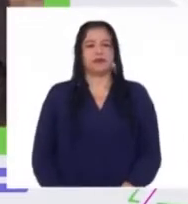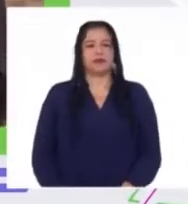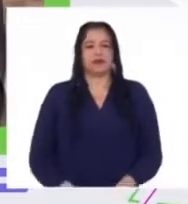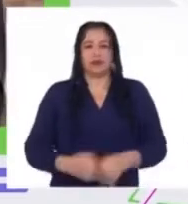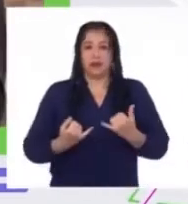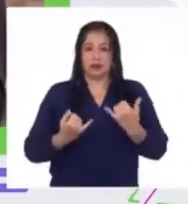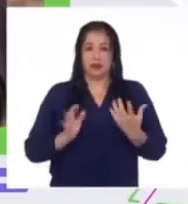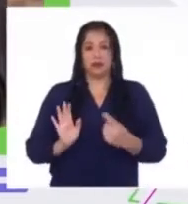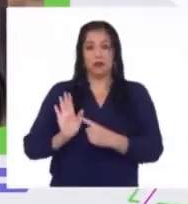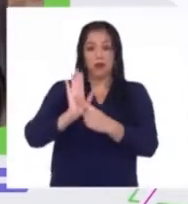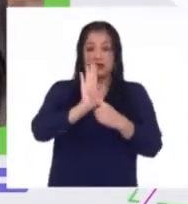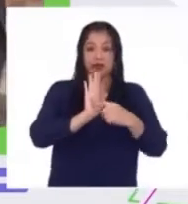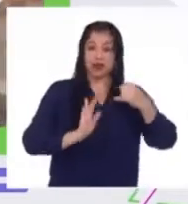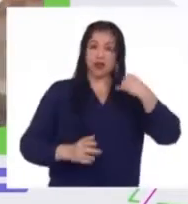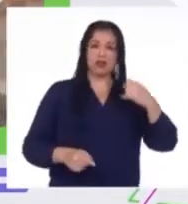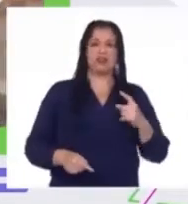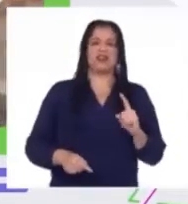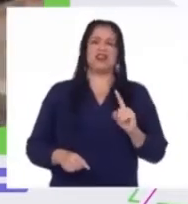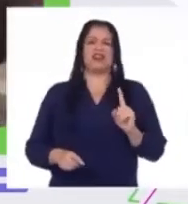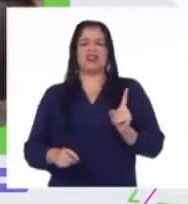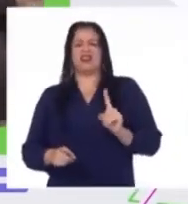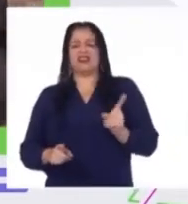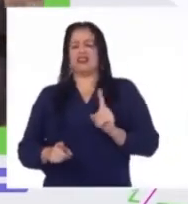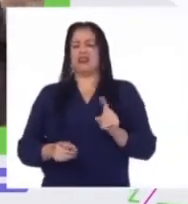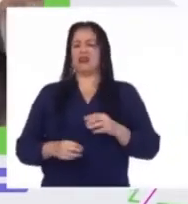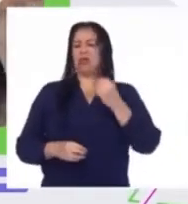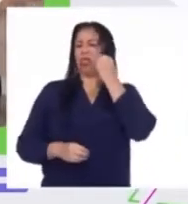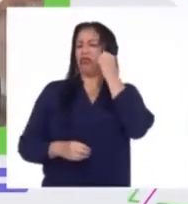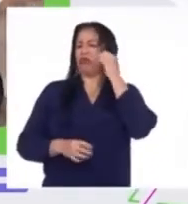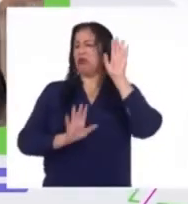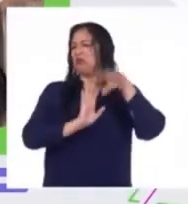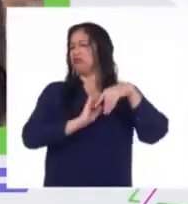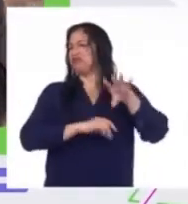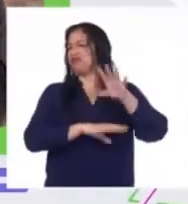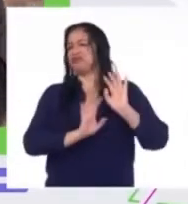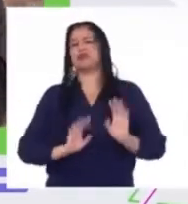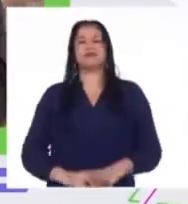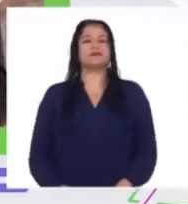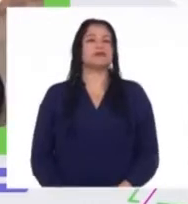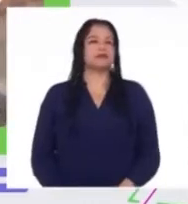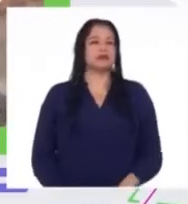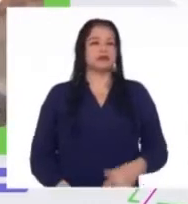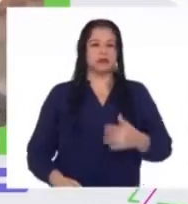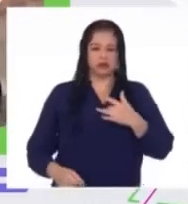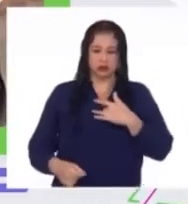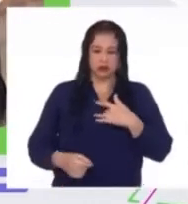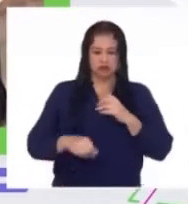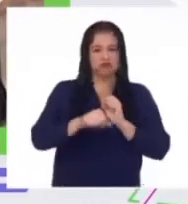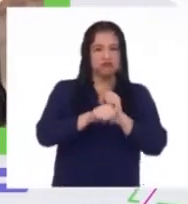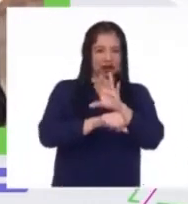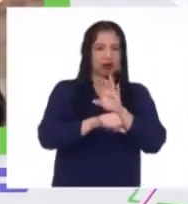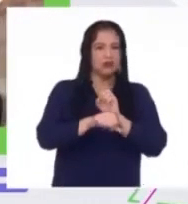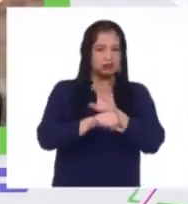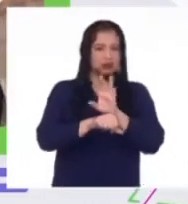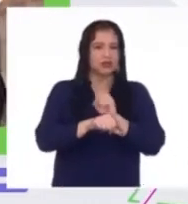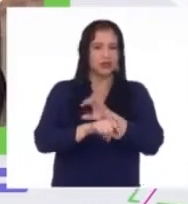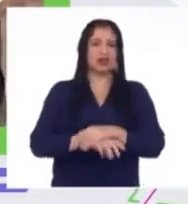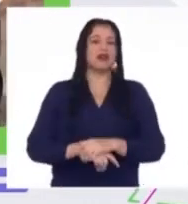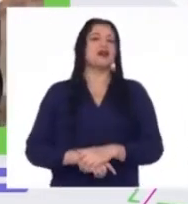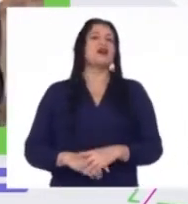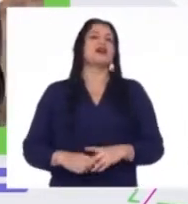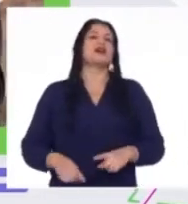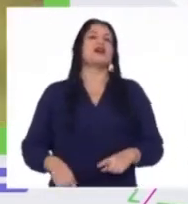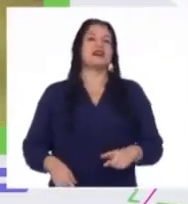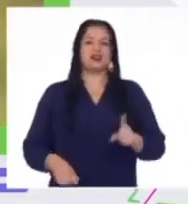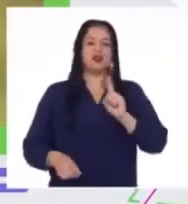Pero hoy muestra esto a la juventud. No, estas son tonterías y meos, se dice, ¿no? Entonces yo pues te recomiendo, no ignores lo